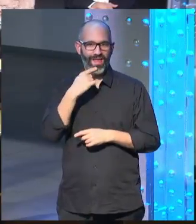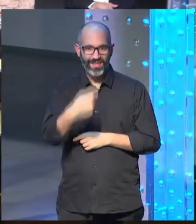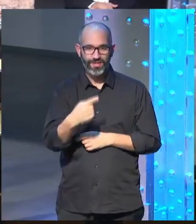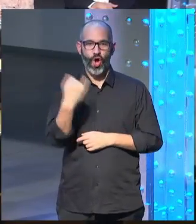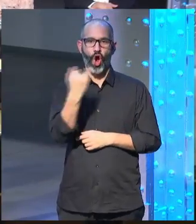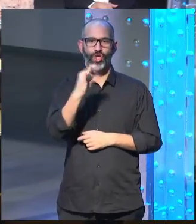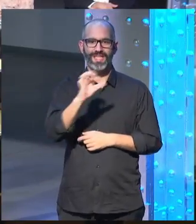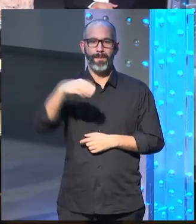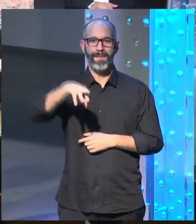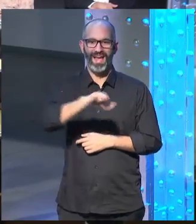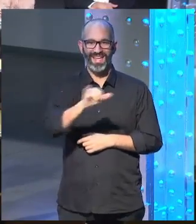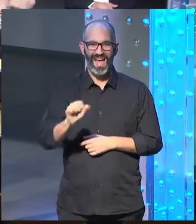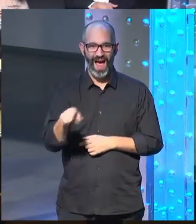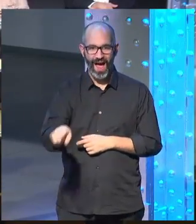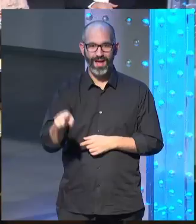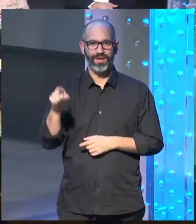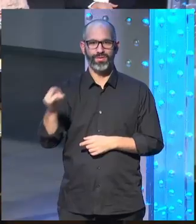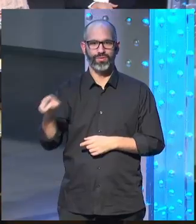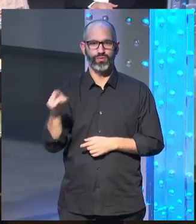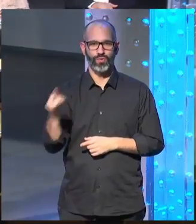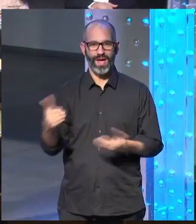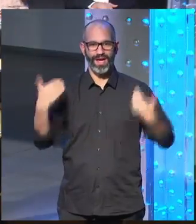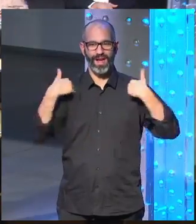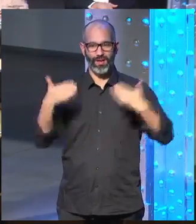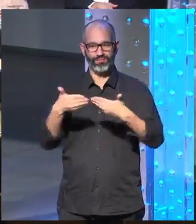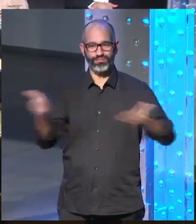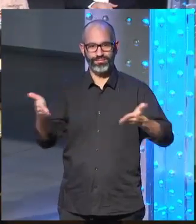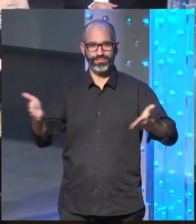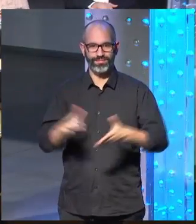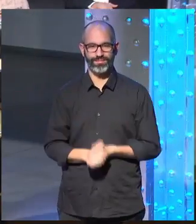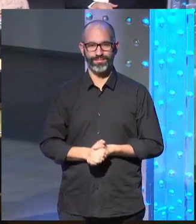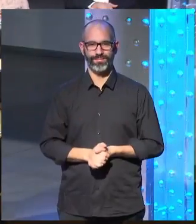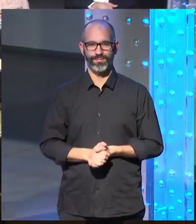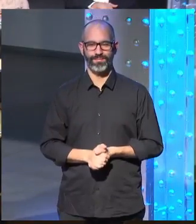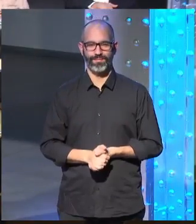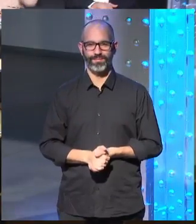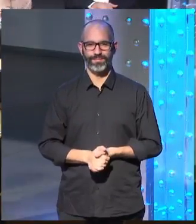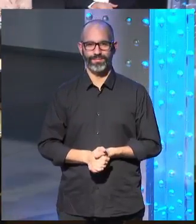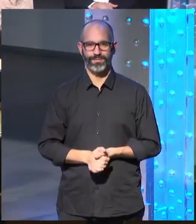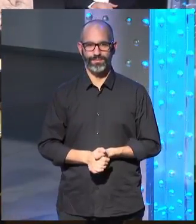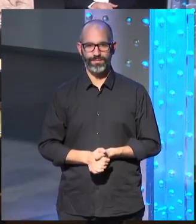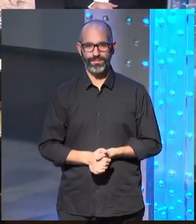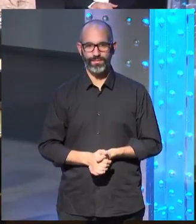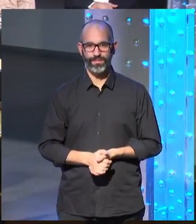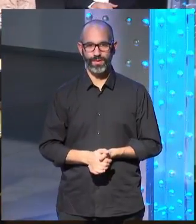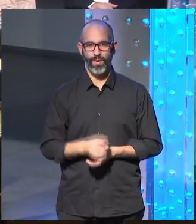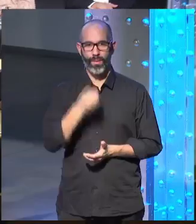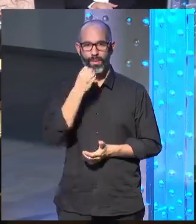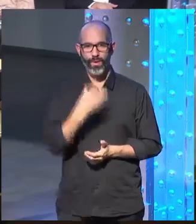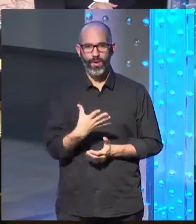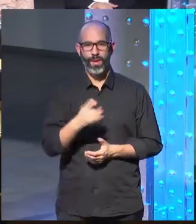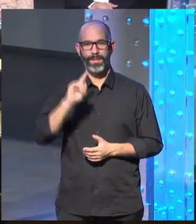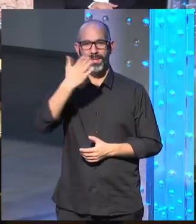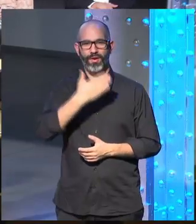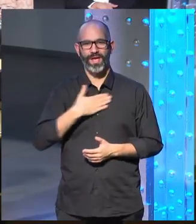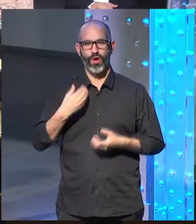José María Álvarez Monzoncillo, eres tú el encargado de romper el hielo. Bueno, gracias. Bueno, vamos a ver, lo primero así que